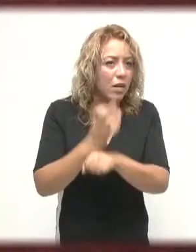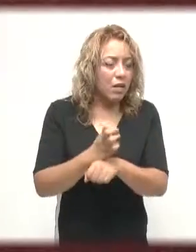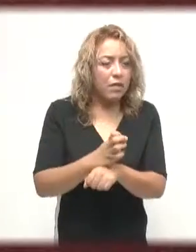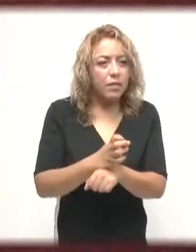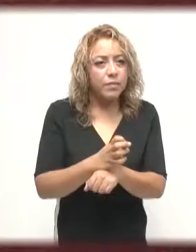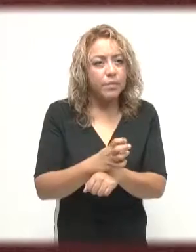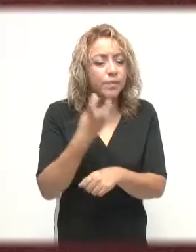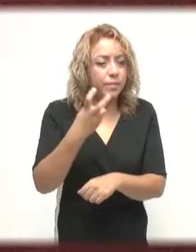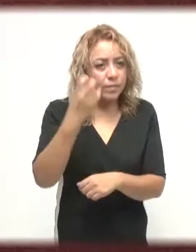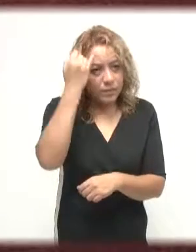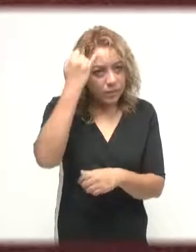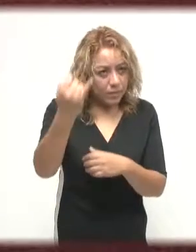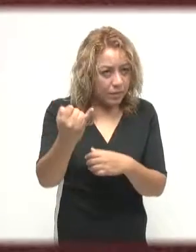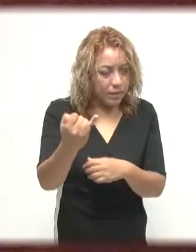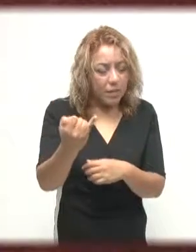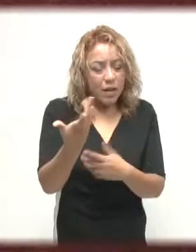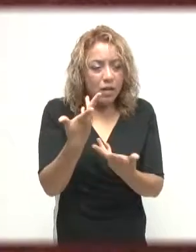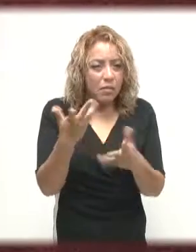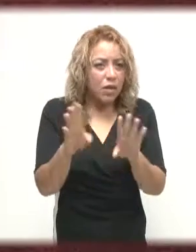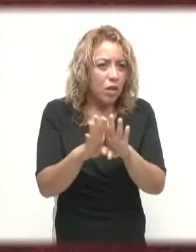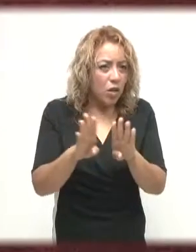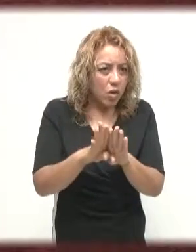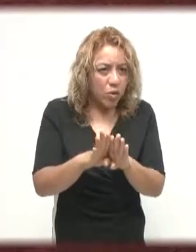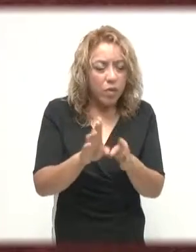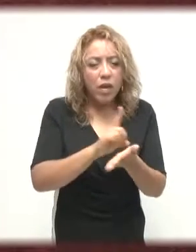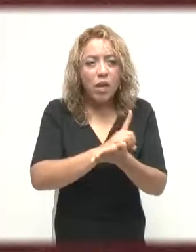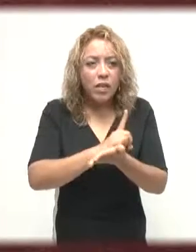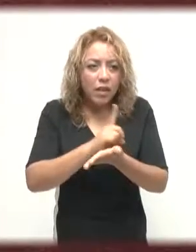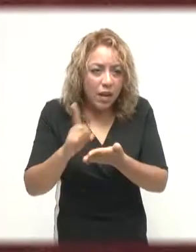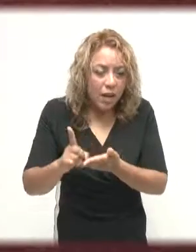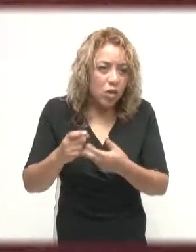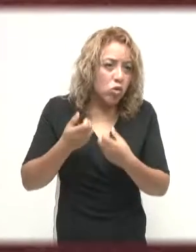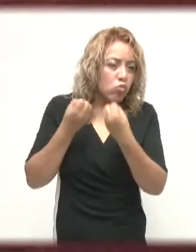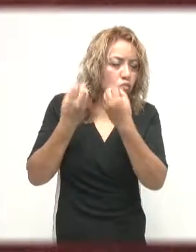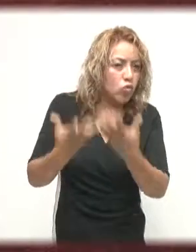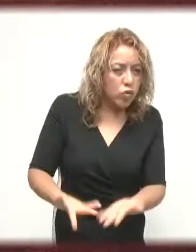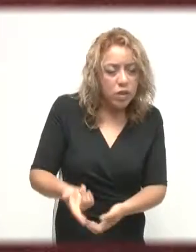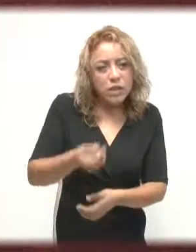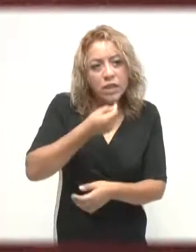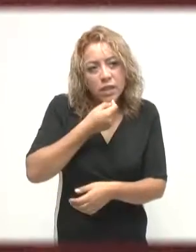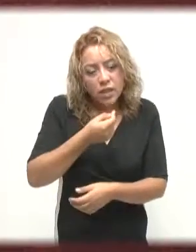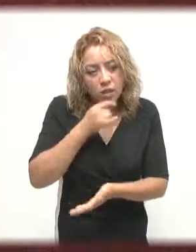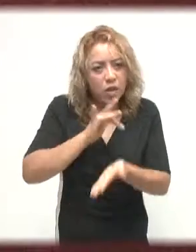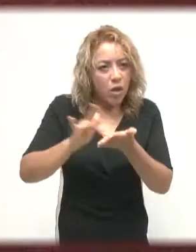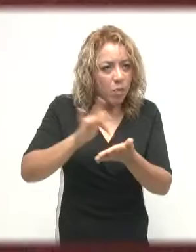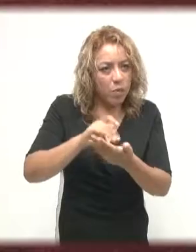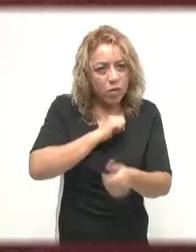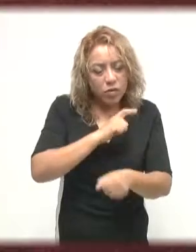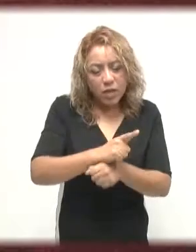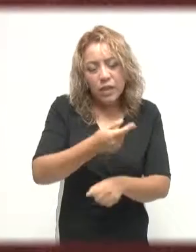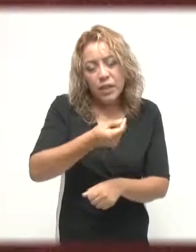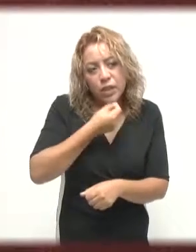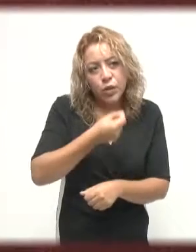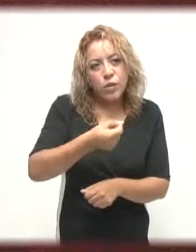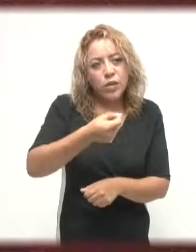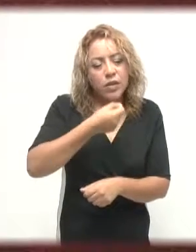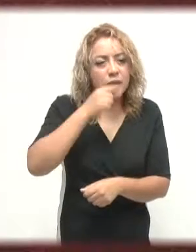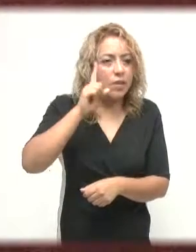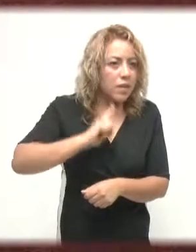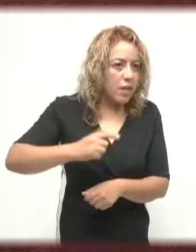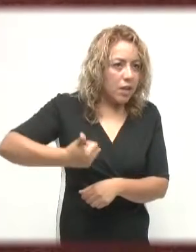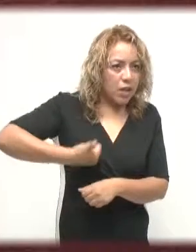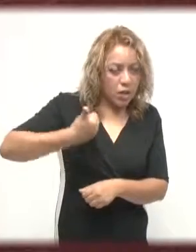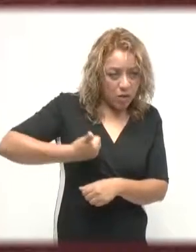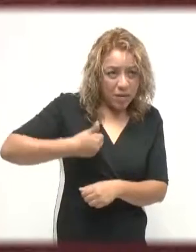La presente iniciativa pretende dotar del derecho a la asistencia social a los niños, niñas y adolescentes provenientes de